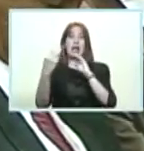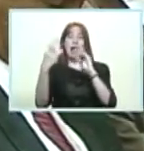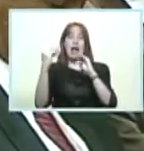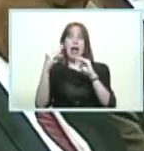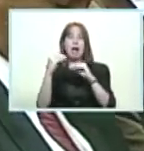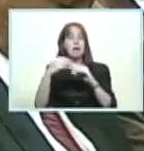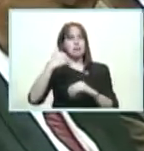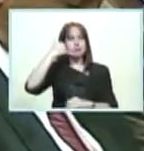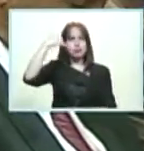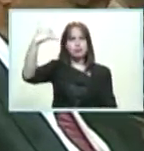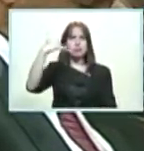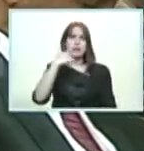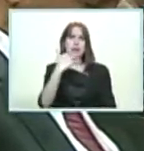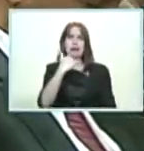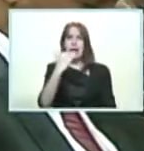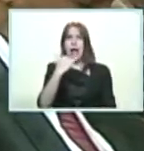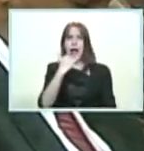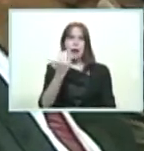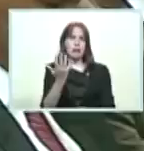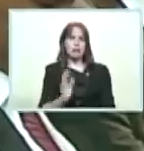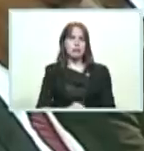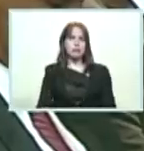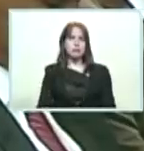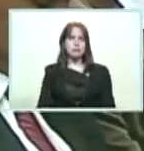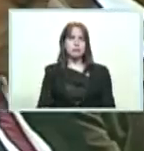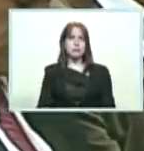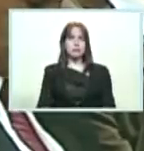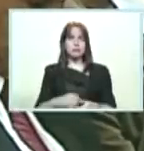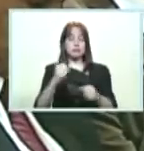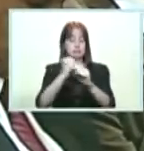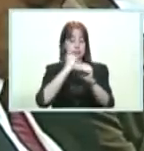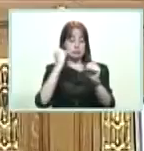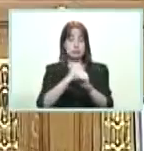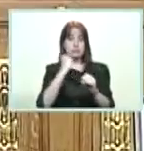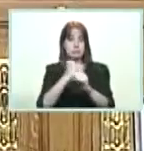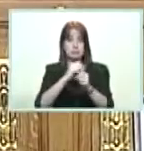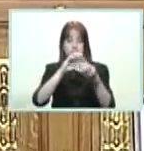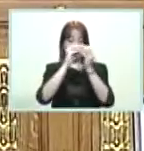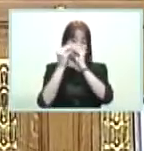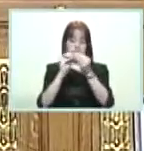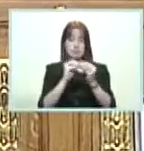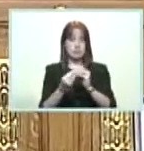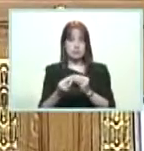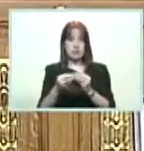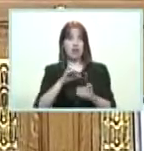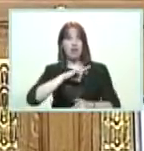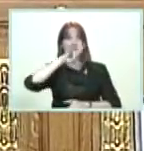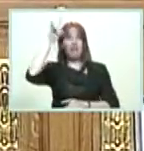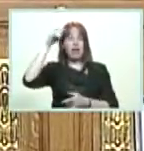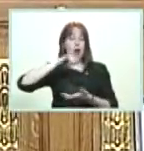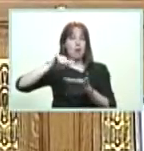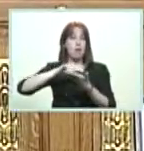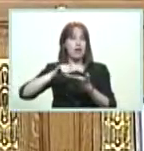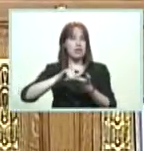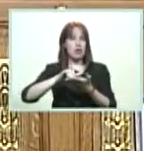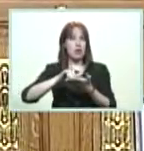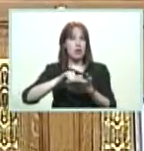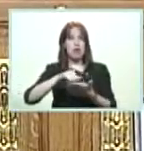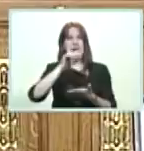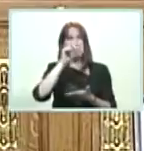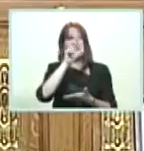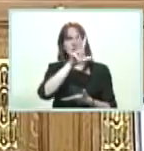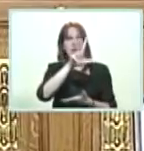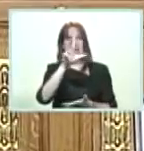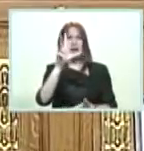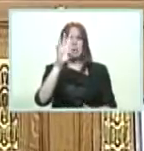conversación telefónica con Donald Trump. Inicie gestiones, pues si se da mi viaje a Nueva York dentro de unas 3-4